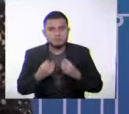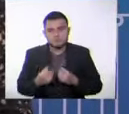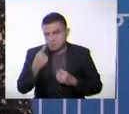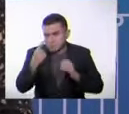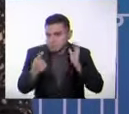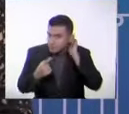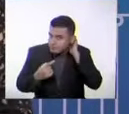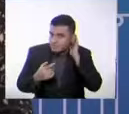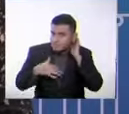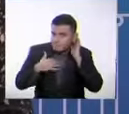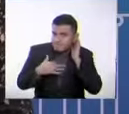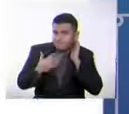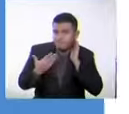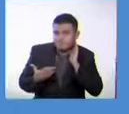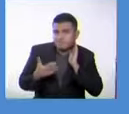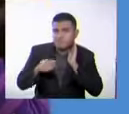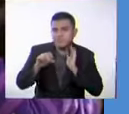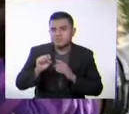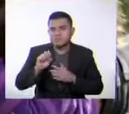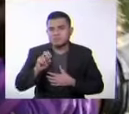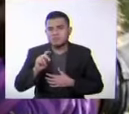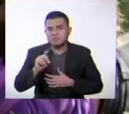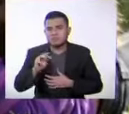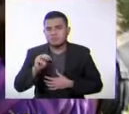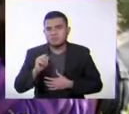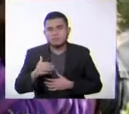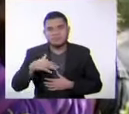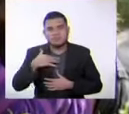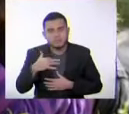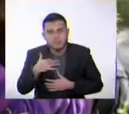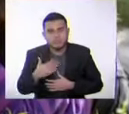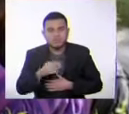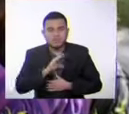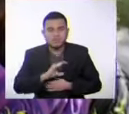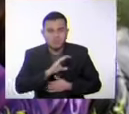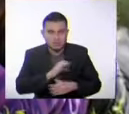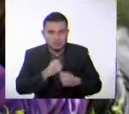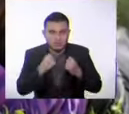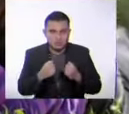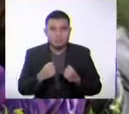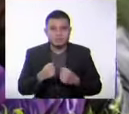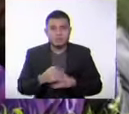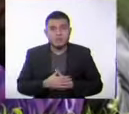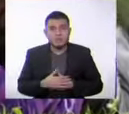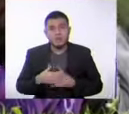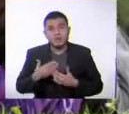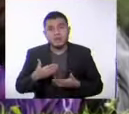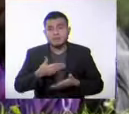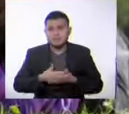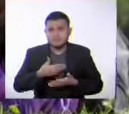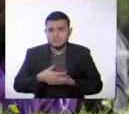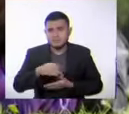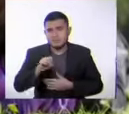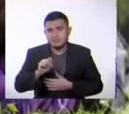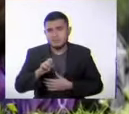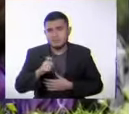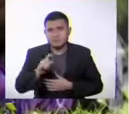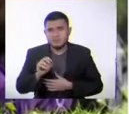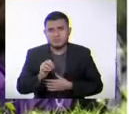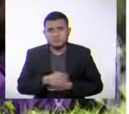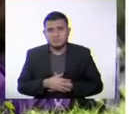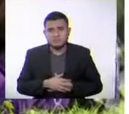percibes. Son sentimientos, son esas partes de esas actitudes en cuanto al sexo, en cuanto a